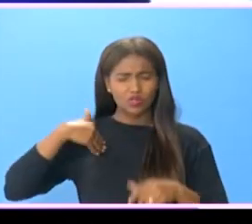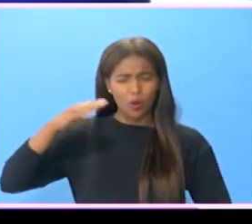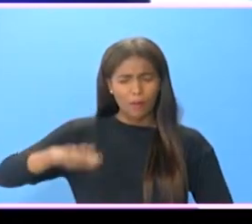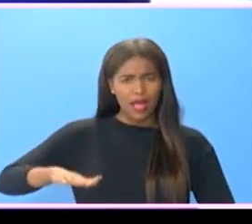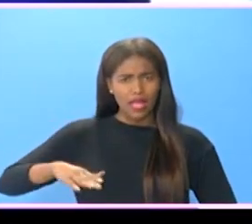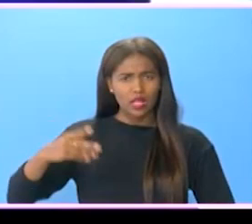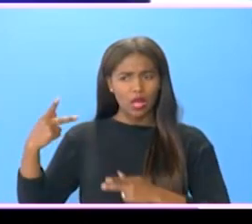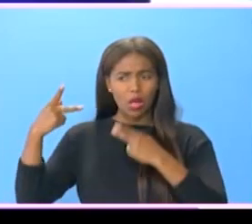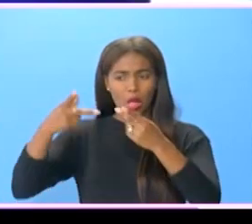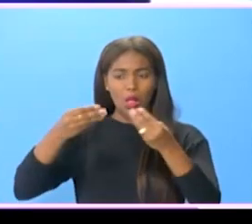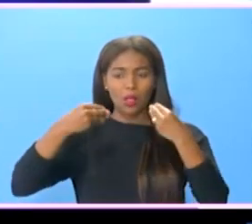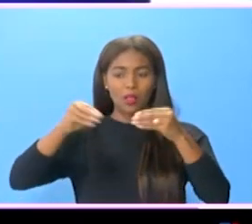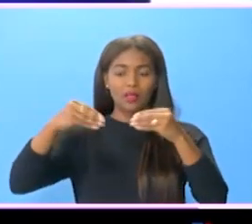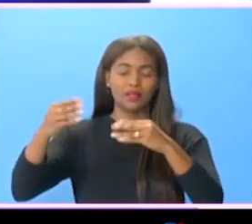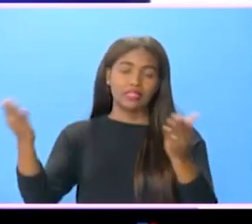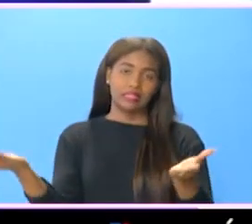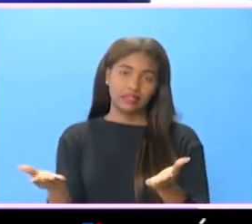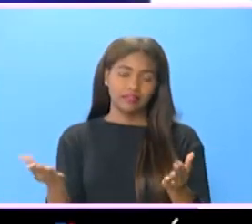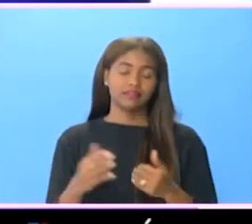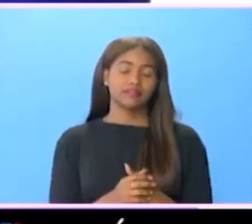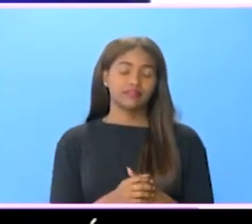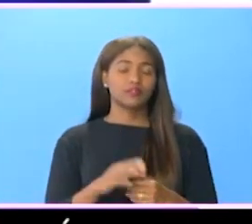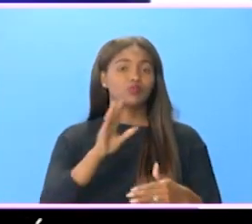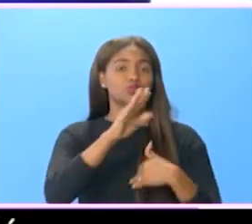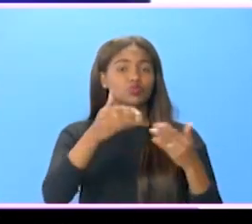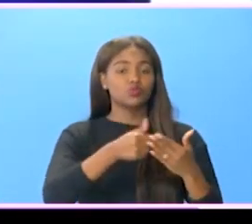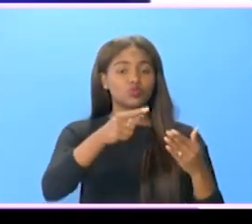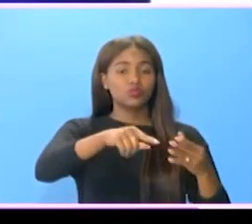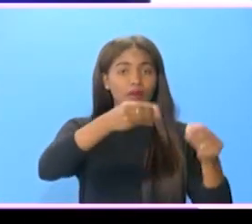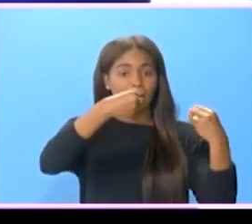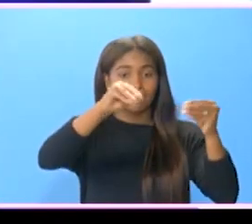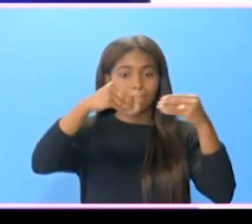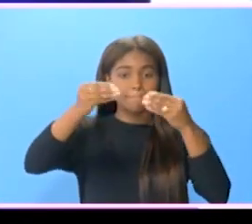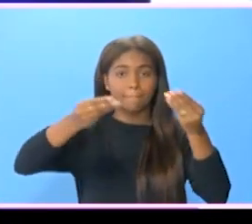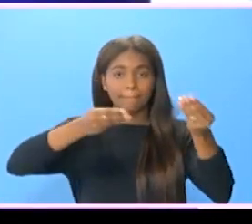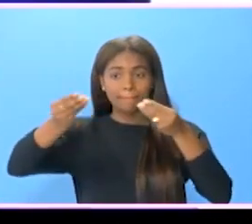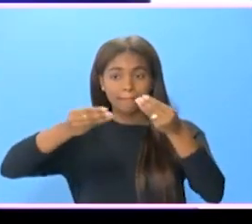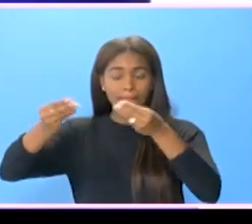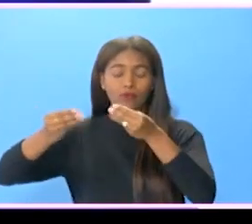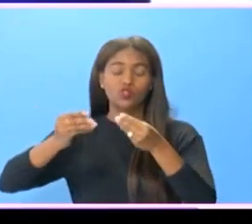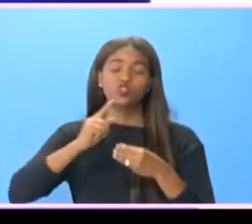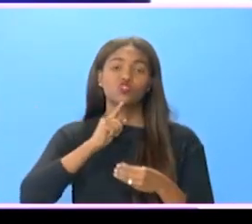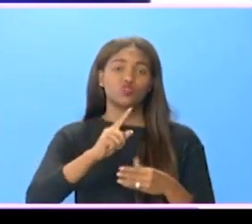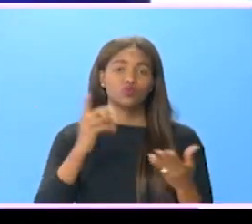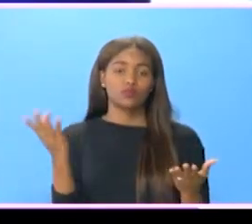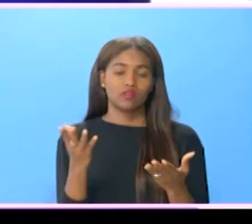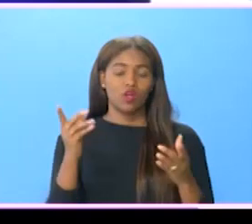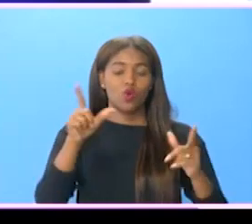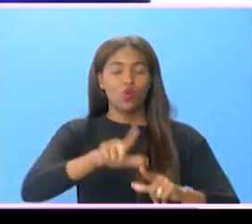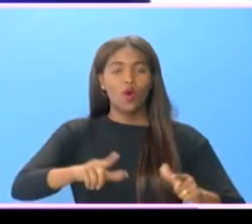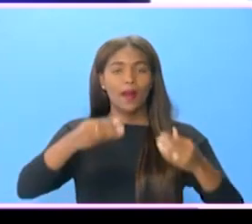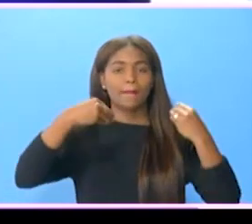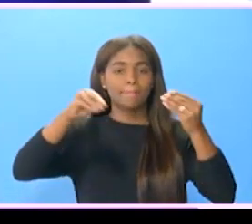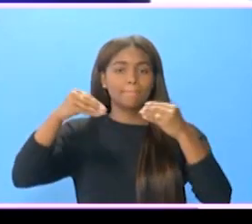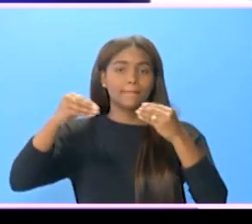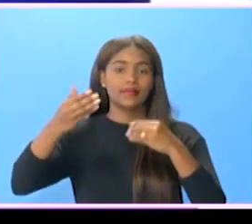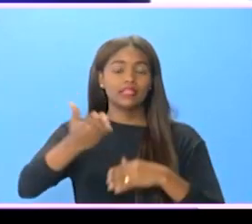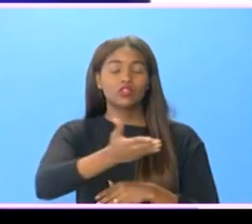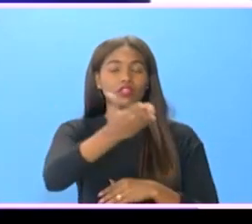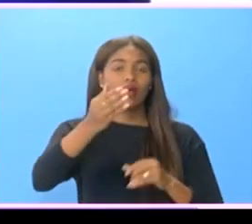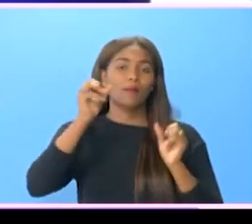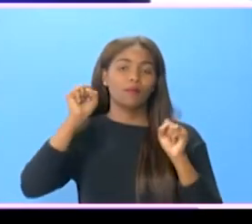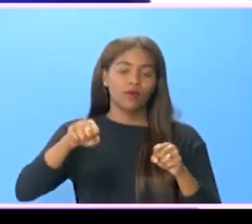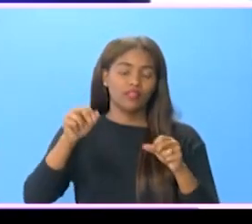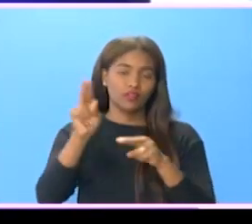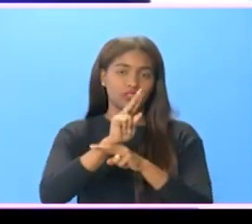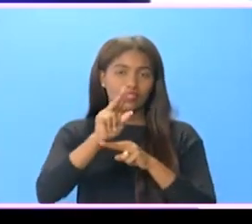mercado acá de productores. Y todos esos mercados de productores son puntos de venta que ustedes pueden